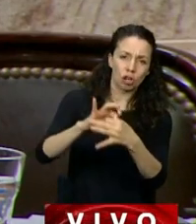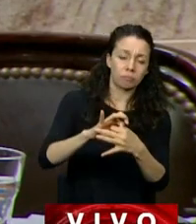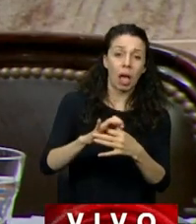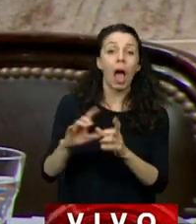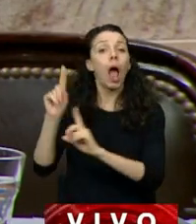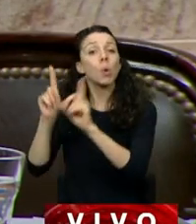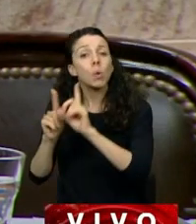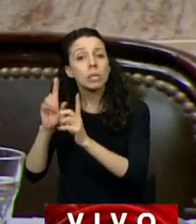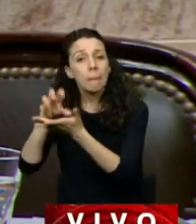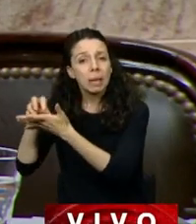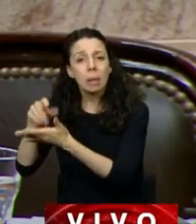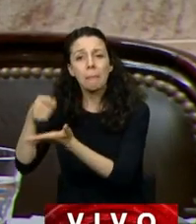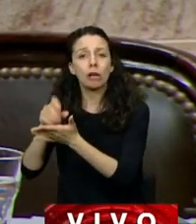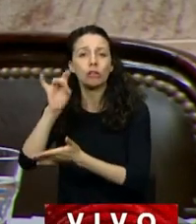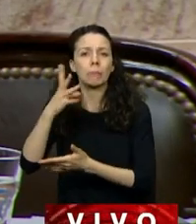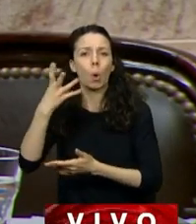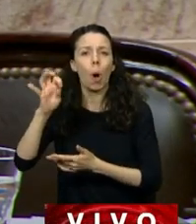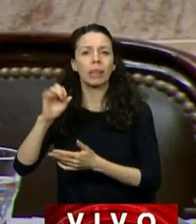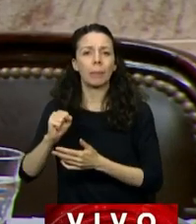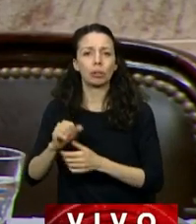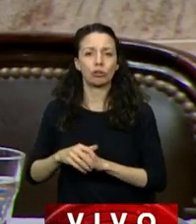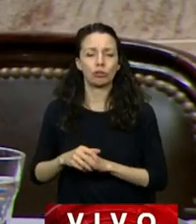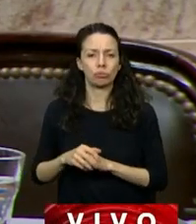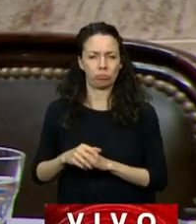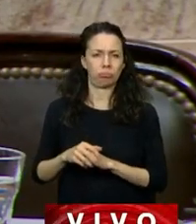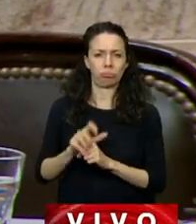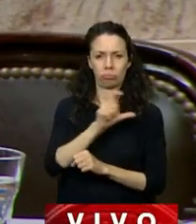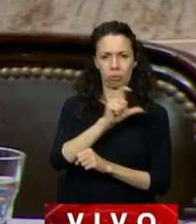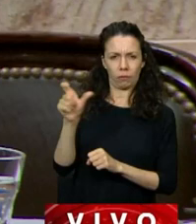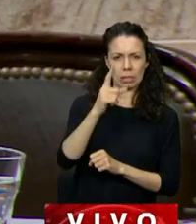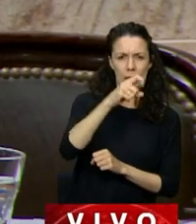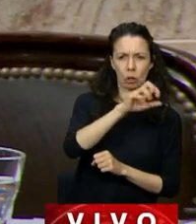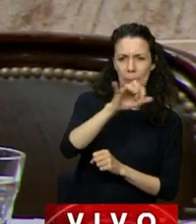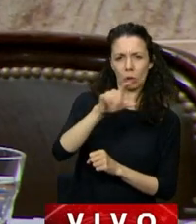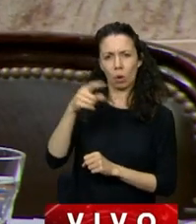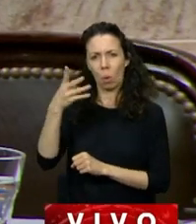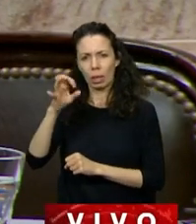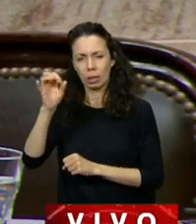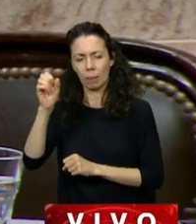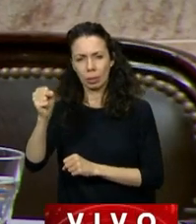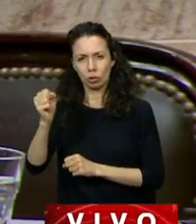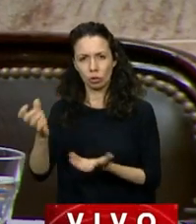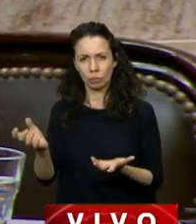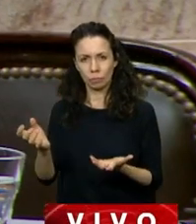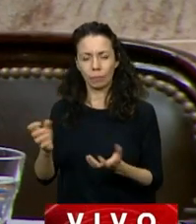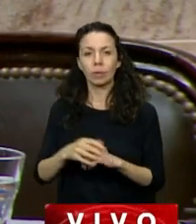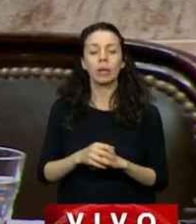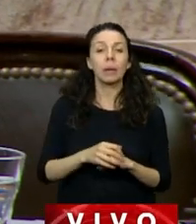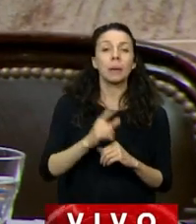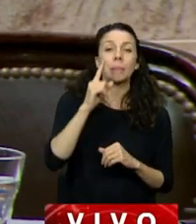40 pesos hay una gran diferencia de los 1.400 millones de